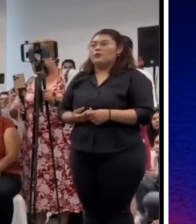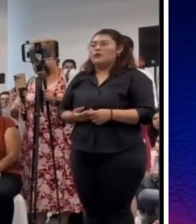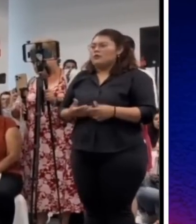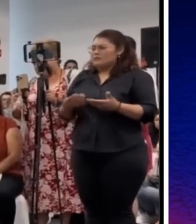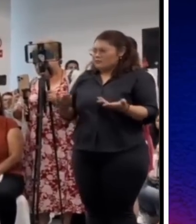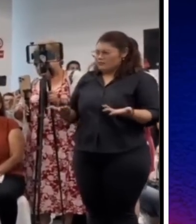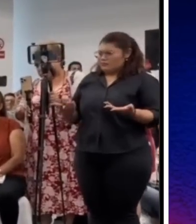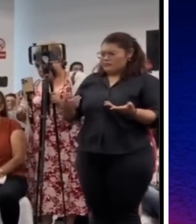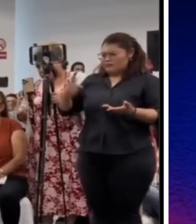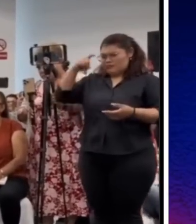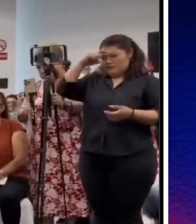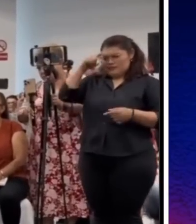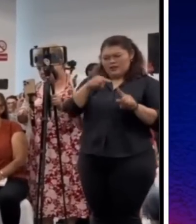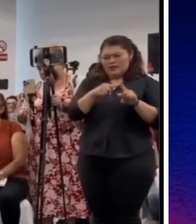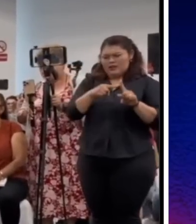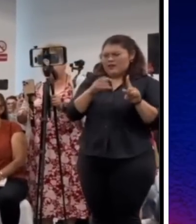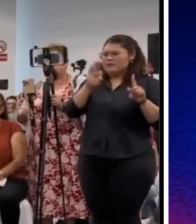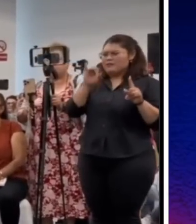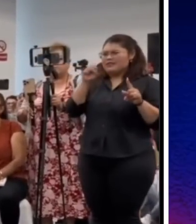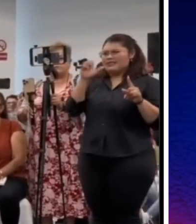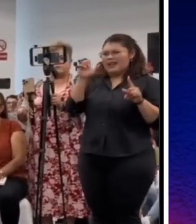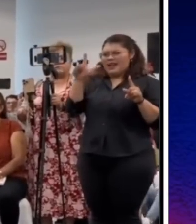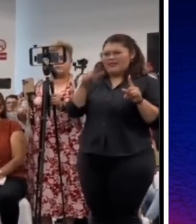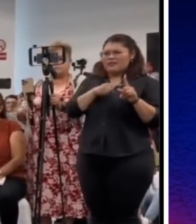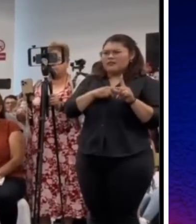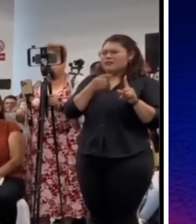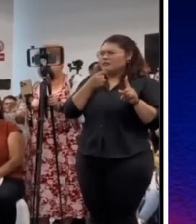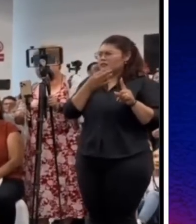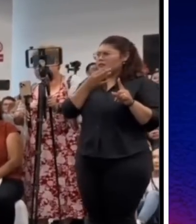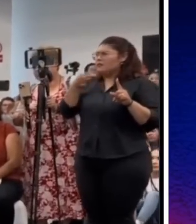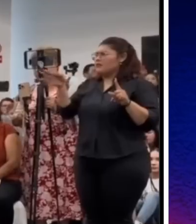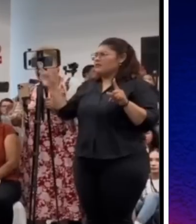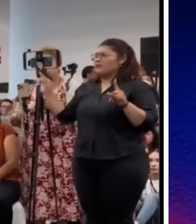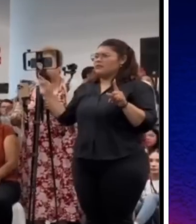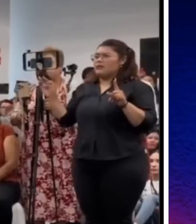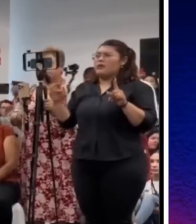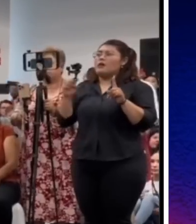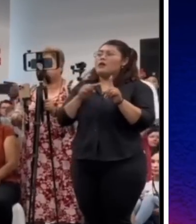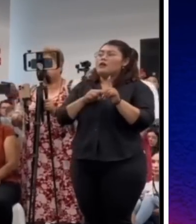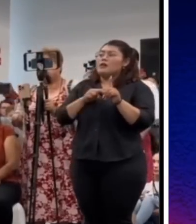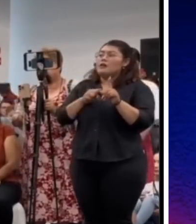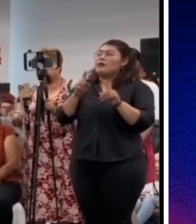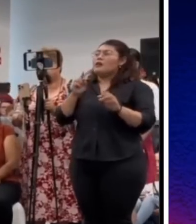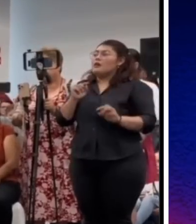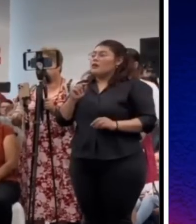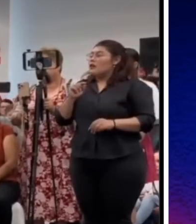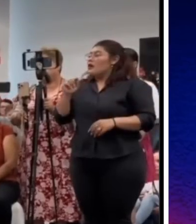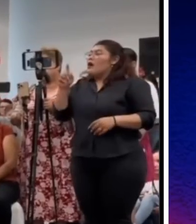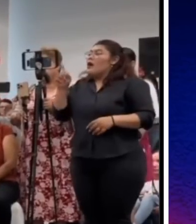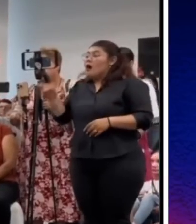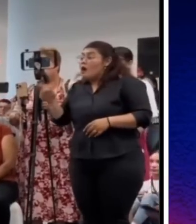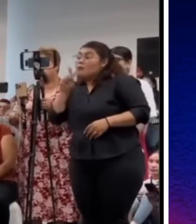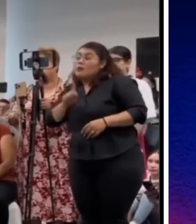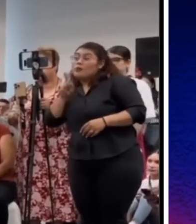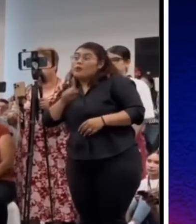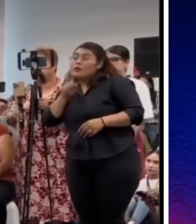Entonces el fiscal de Morelos dijo públicamente que la muerte de Ariadna había sido